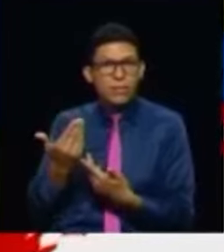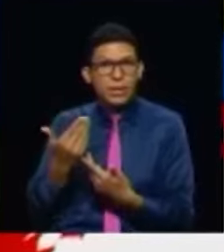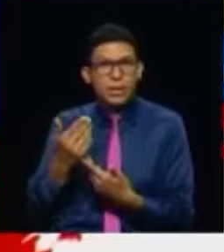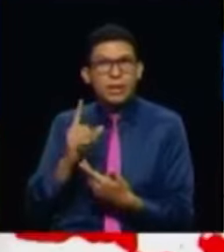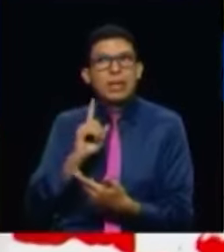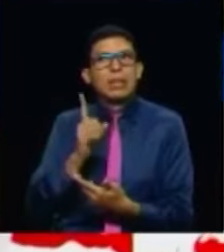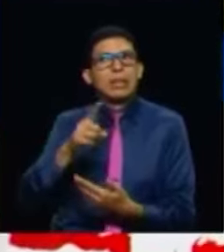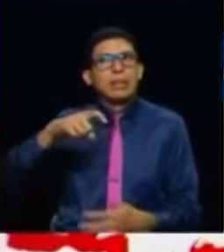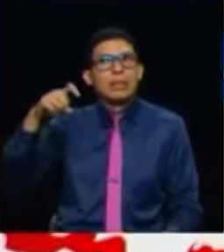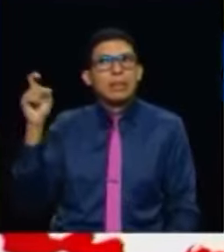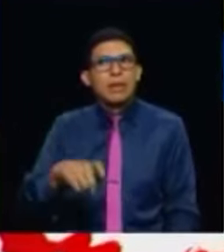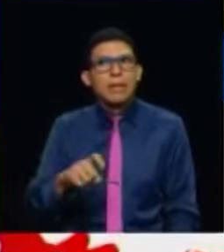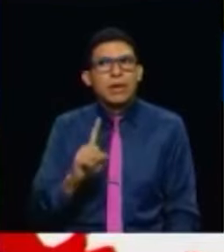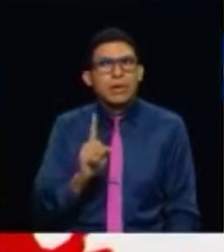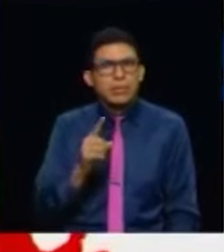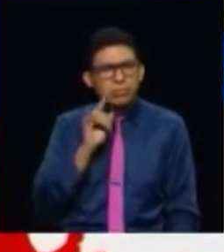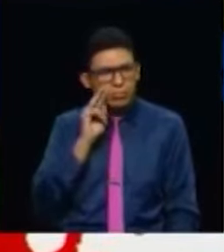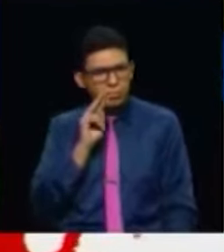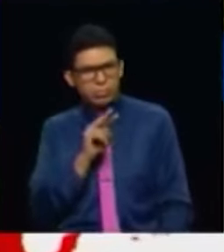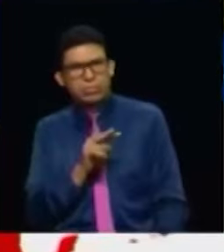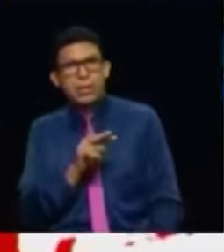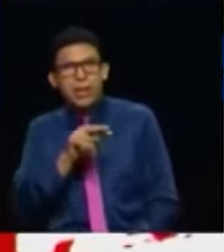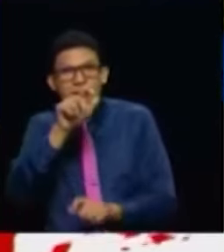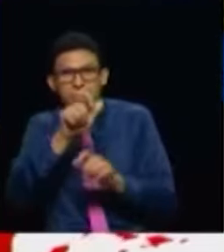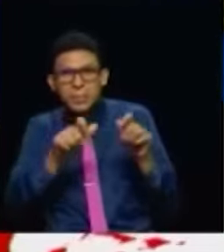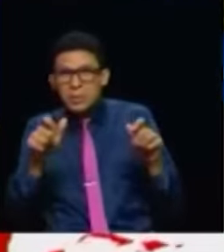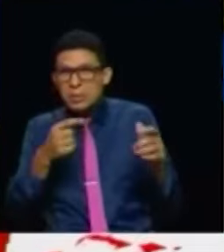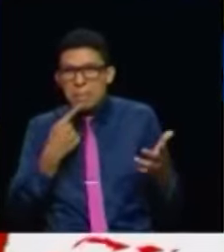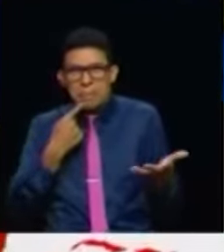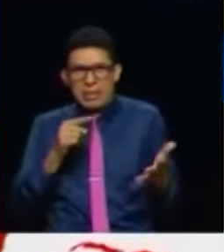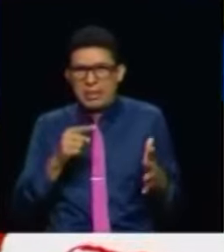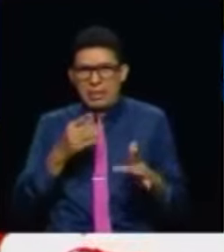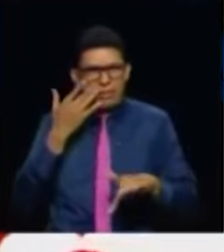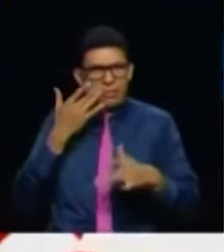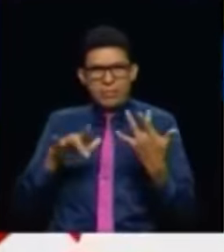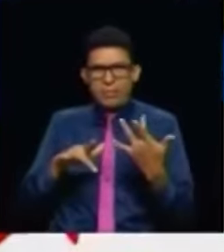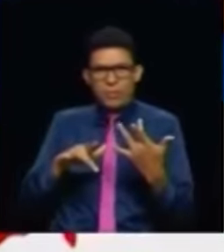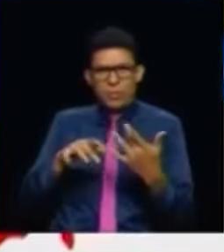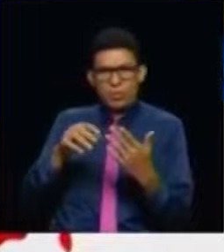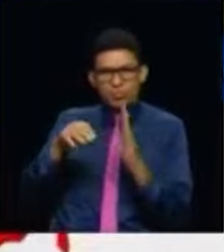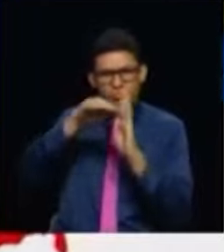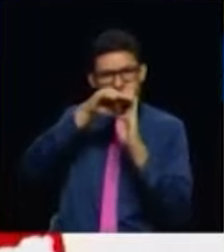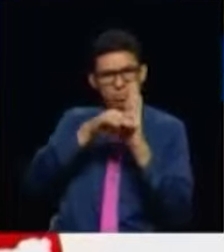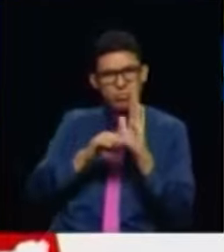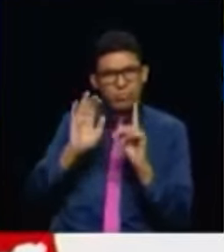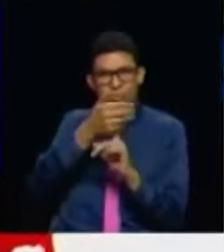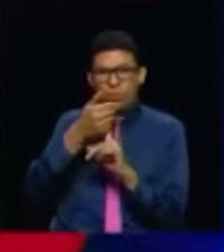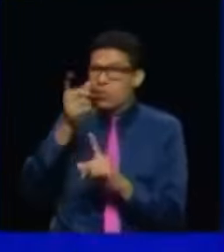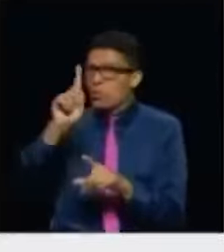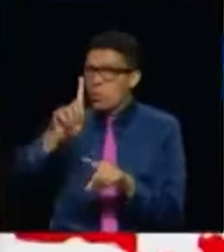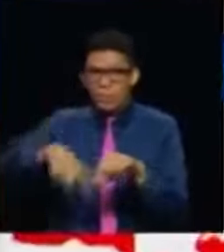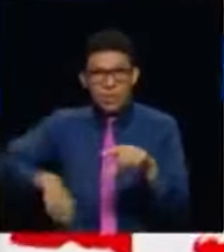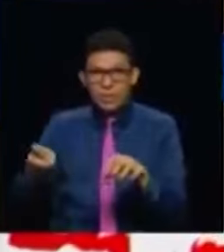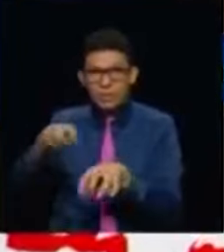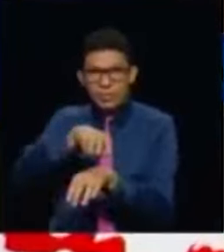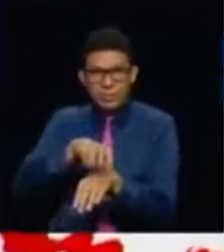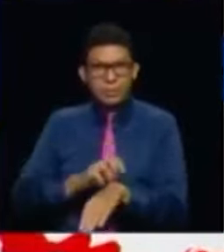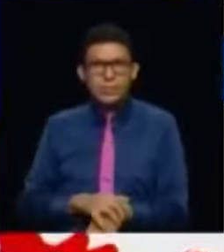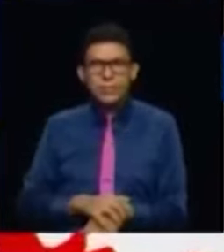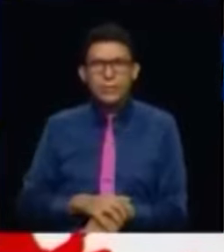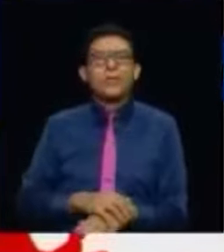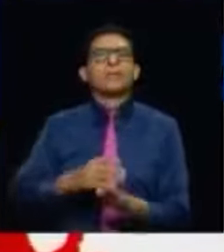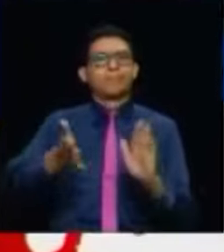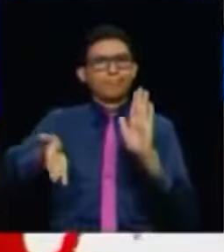debido ver que personas que no hacen parte del listado de protegidos no podían subir a los vehículos. Hoy quedó demostrado